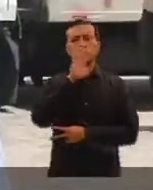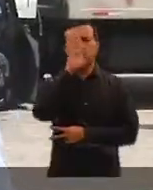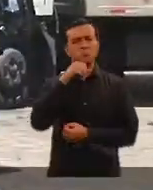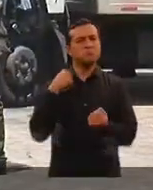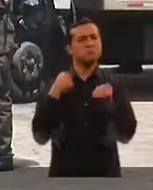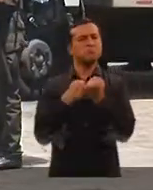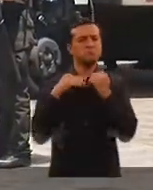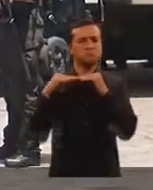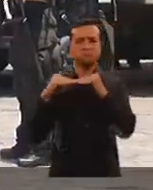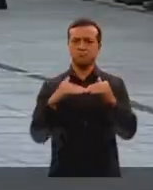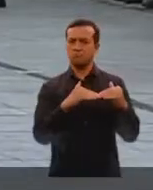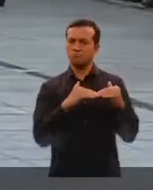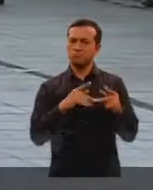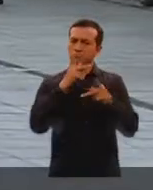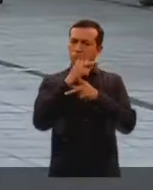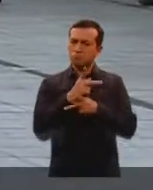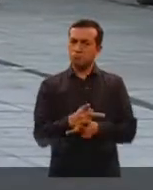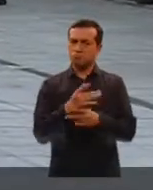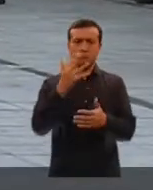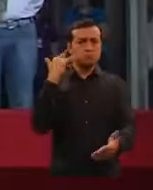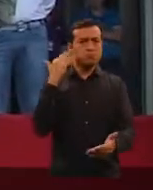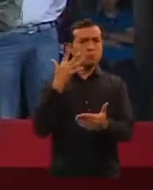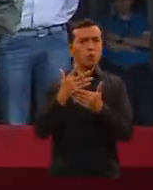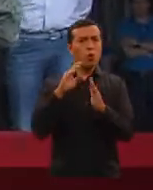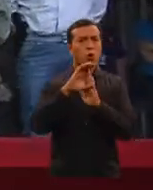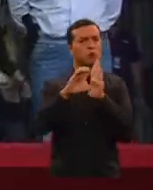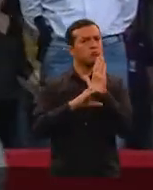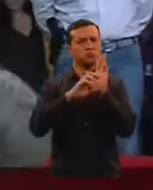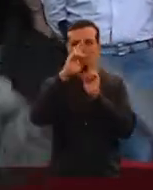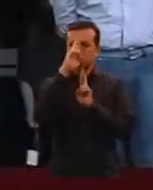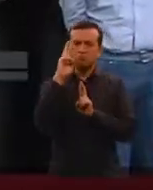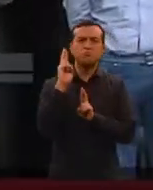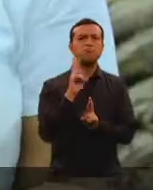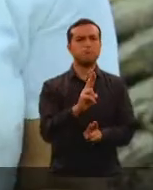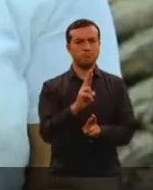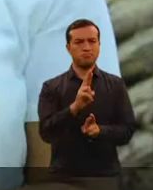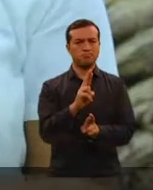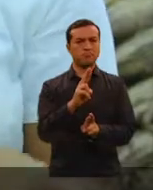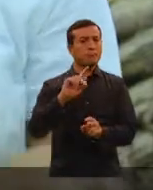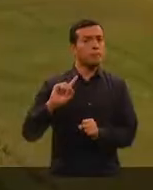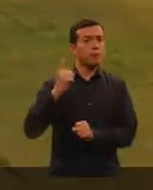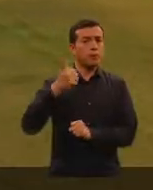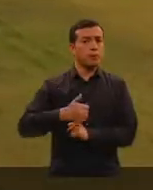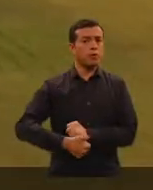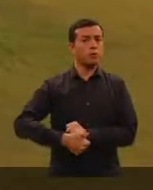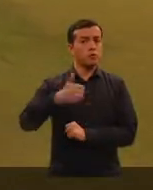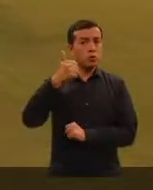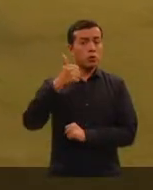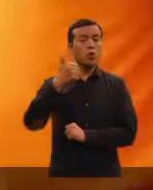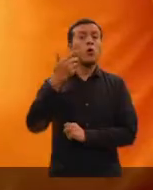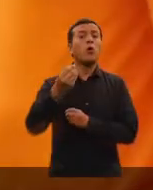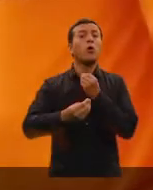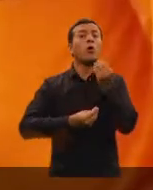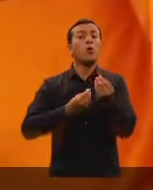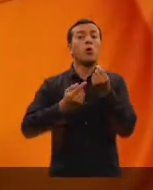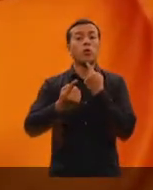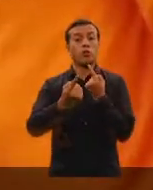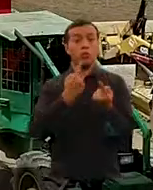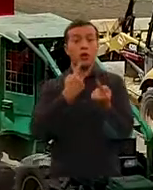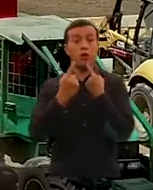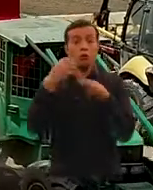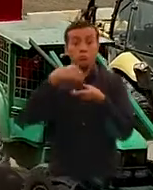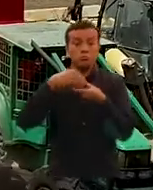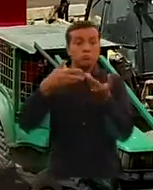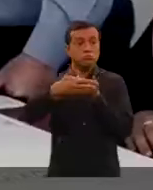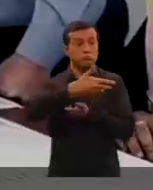de la democracia y resguardó la estabilidad constitucional. Como el primer poder del Estado, construyó un diálogo